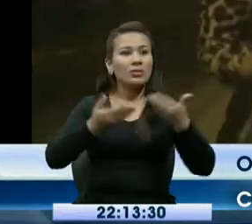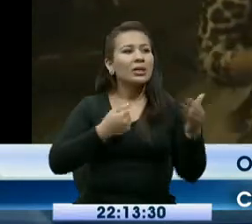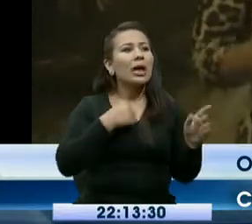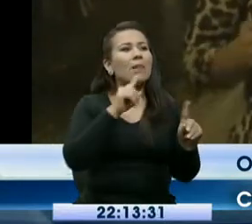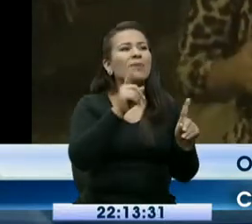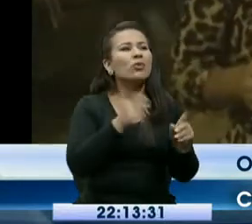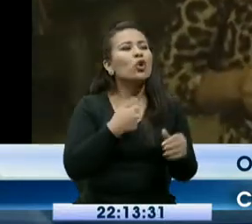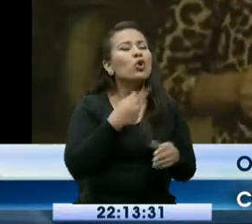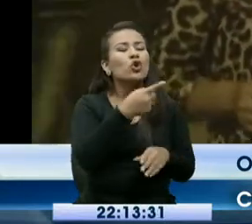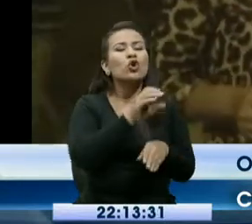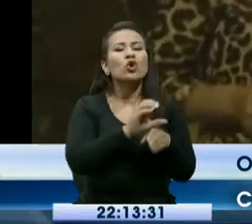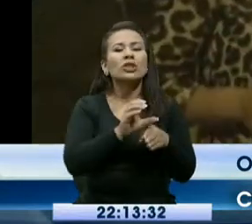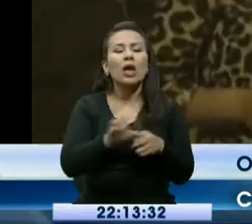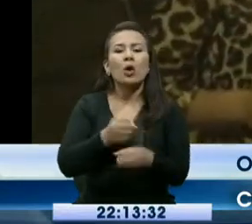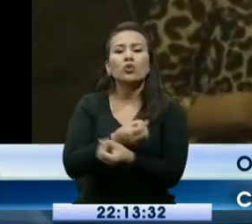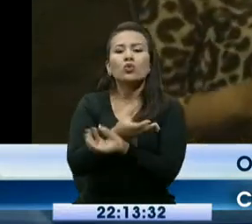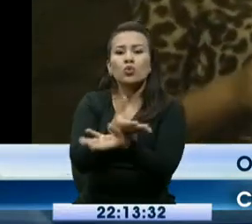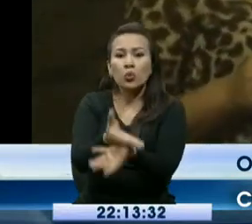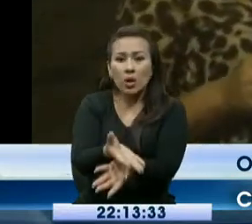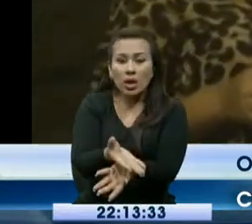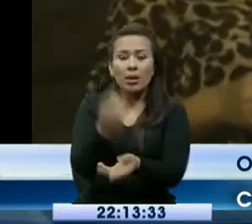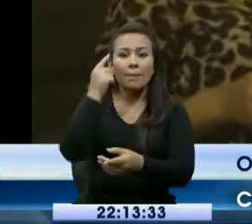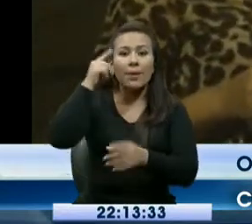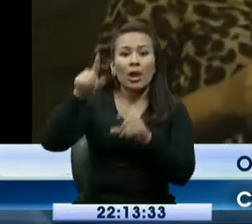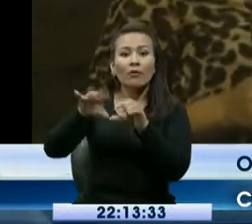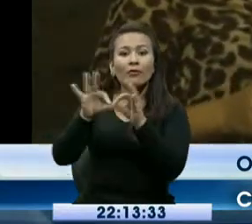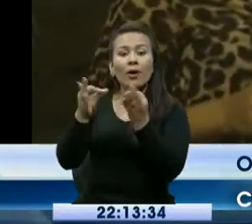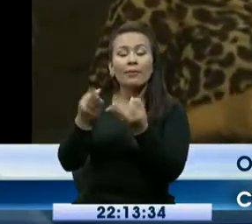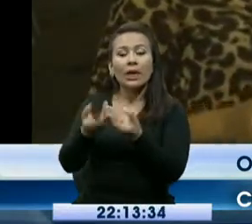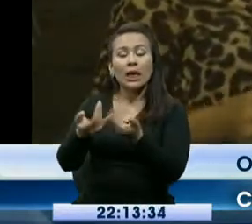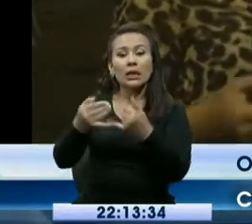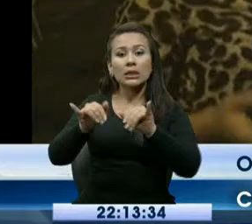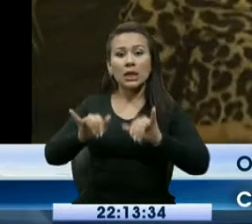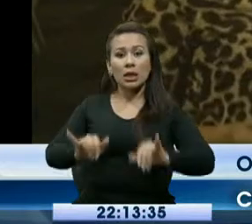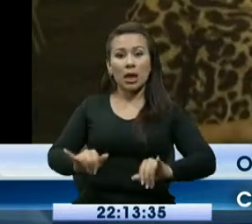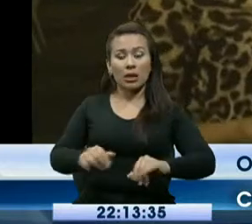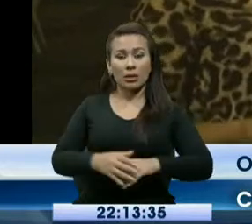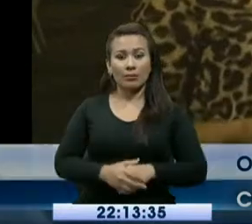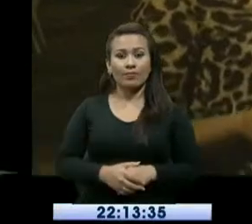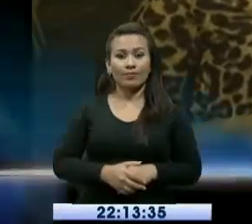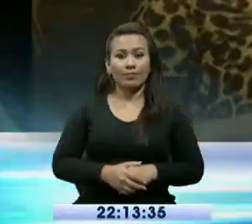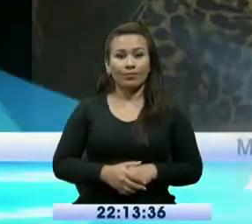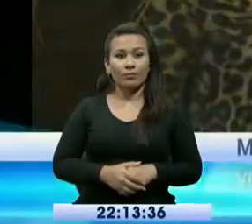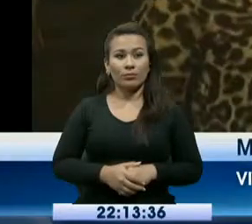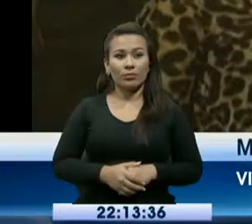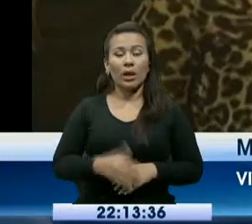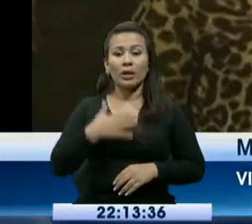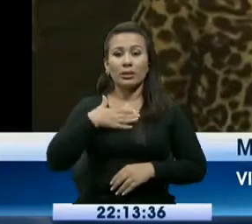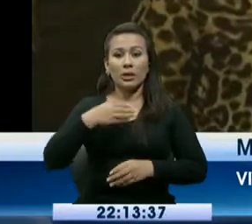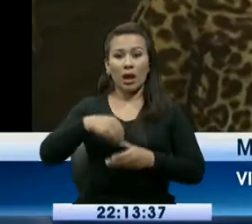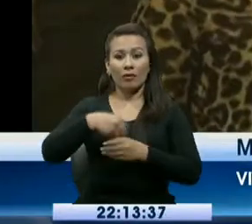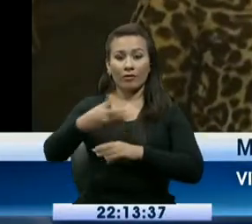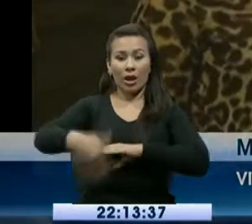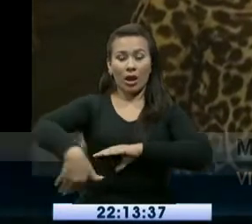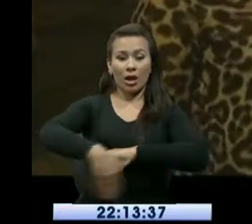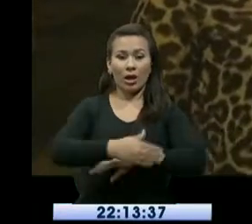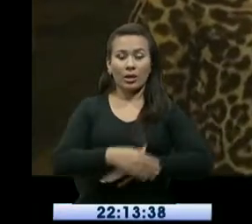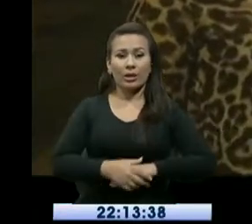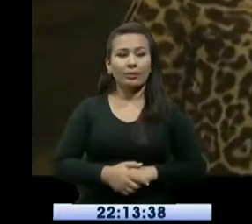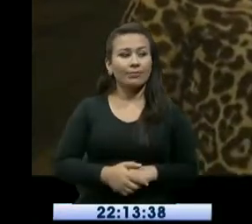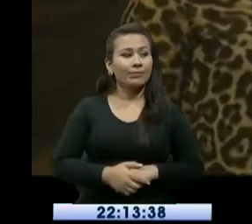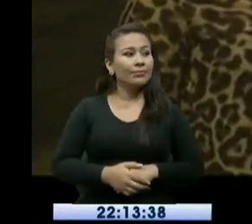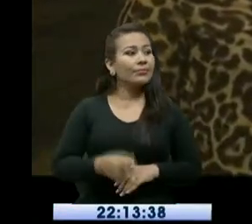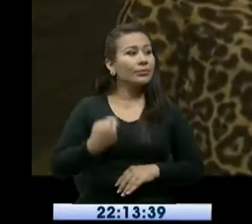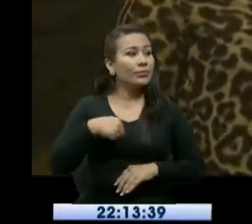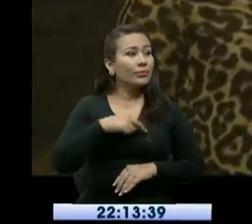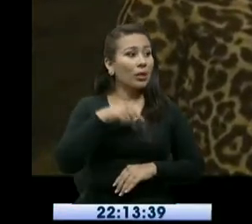son las recomendaciones que les hacen ustedes a las familias que se quedaron aquí y que prácticamente están en la calle? Bueno, nosotros en primer